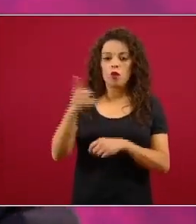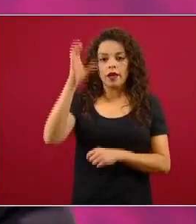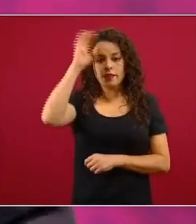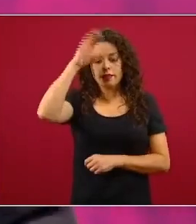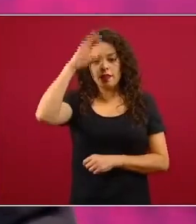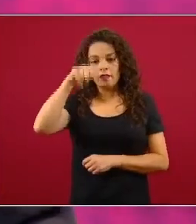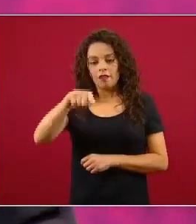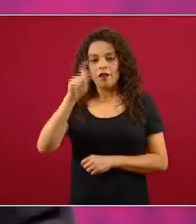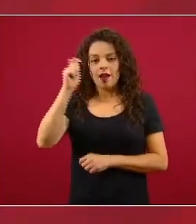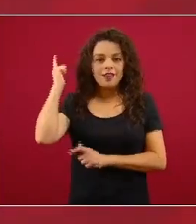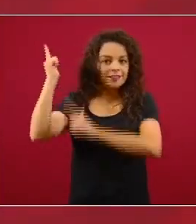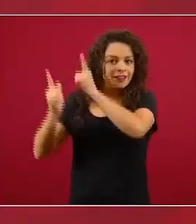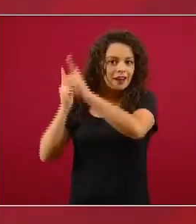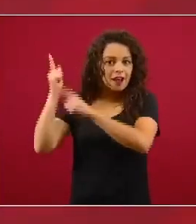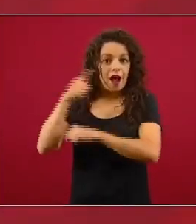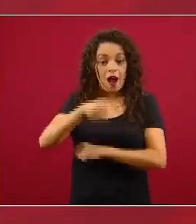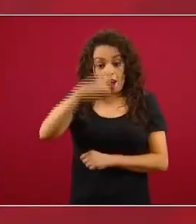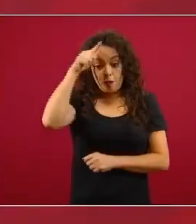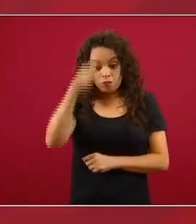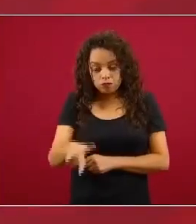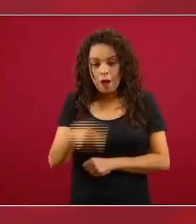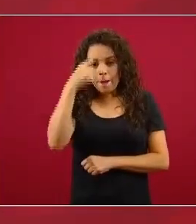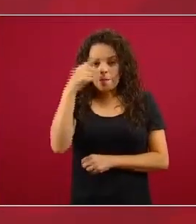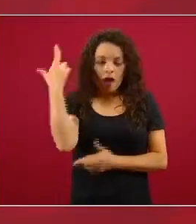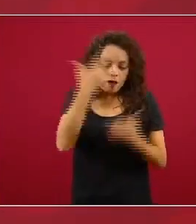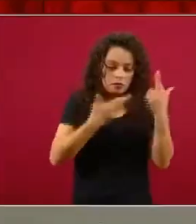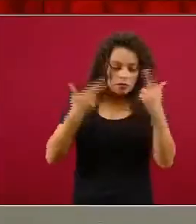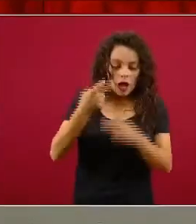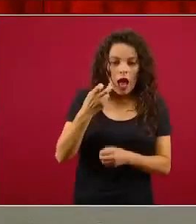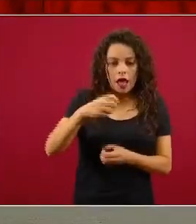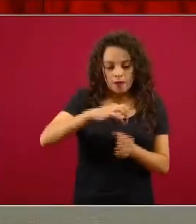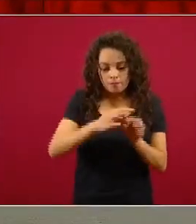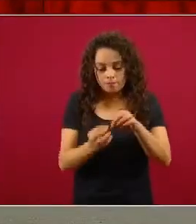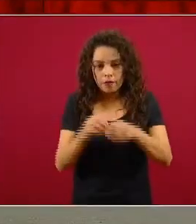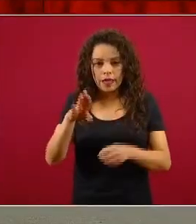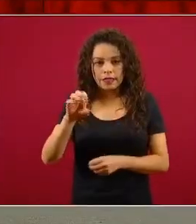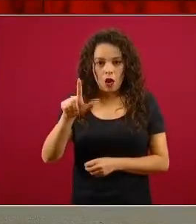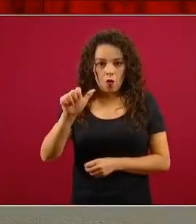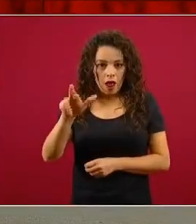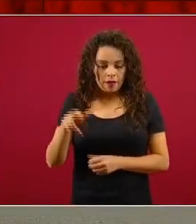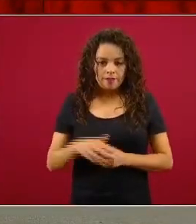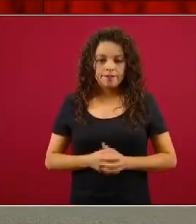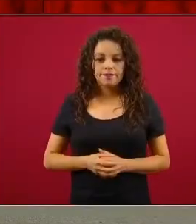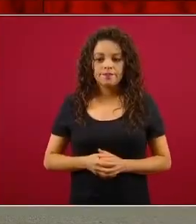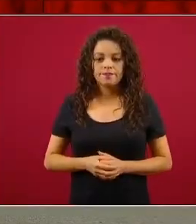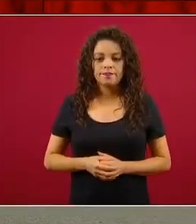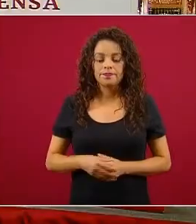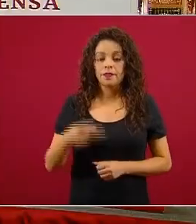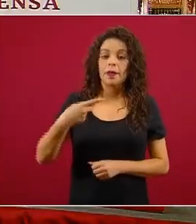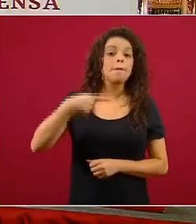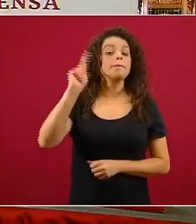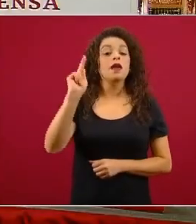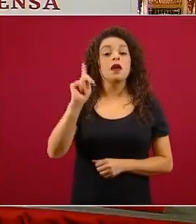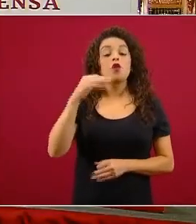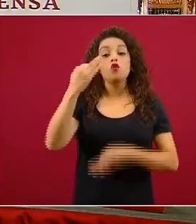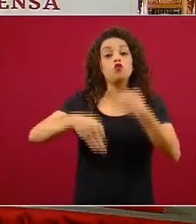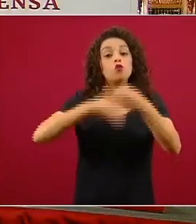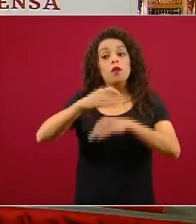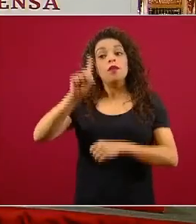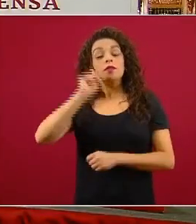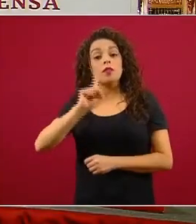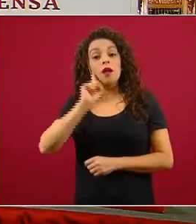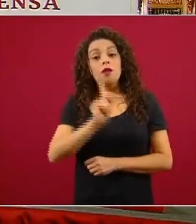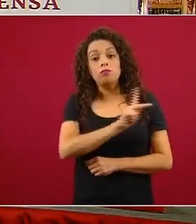la tinción con la que se analizan las células. Pero básicamente consiste en que toda mujer que ya